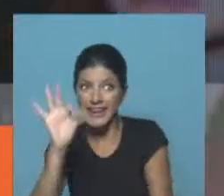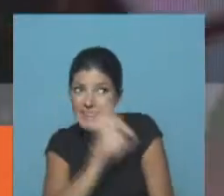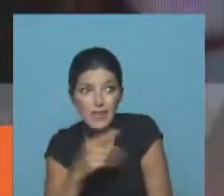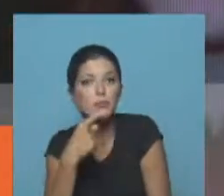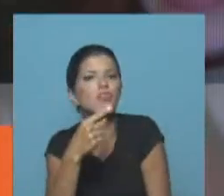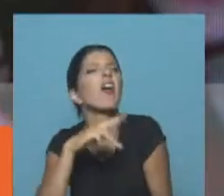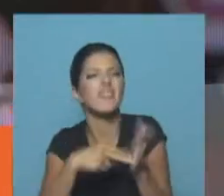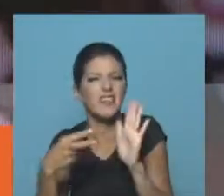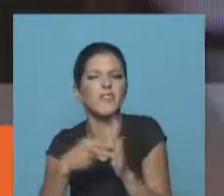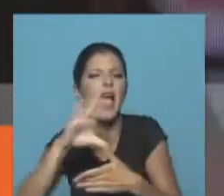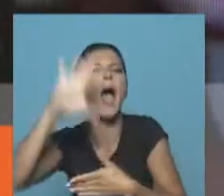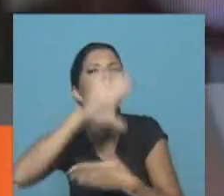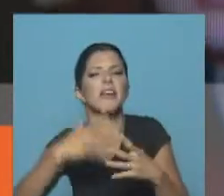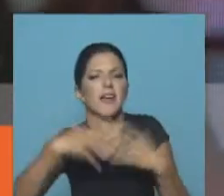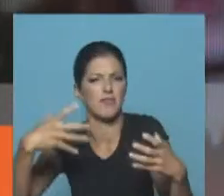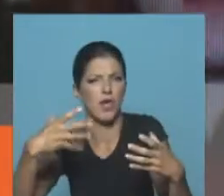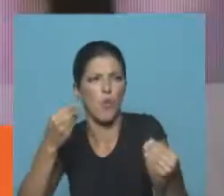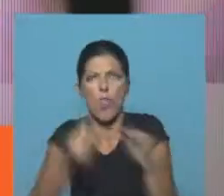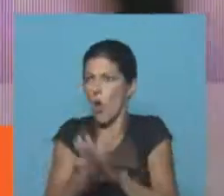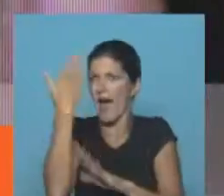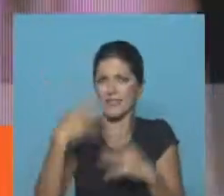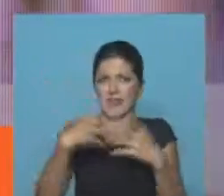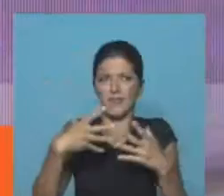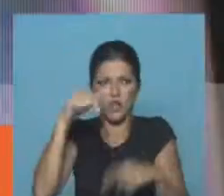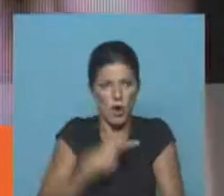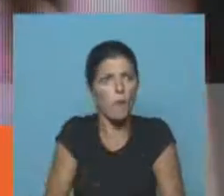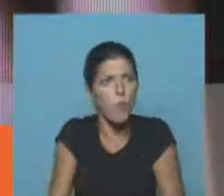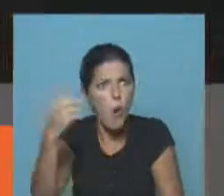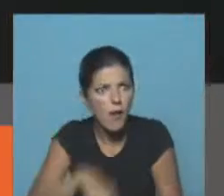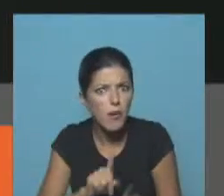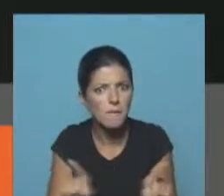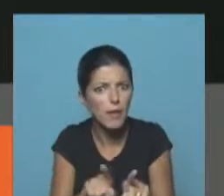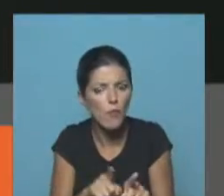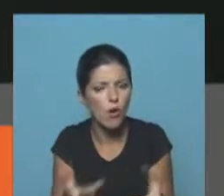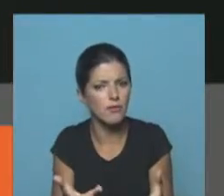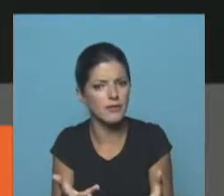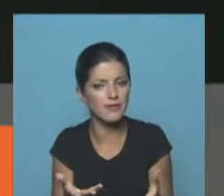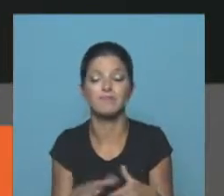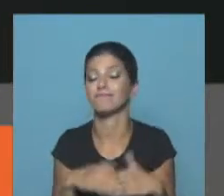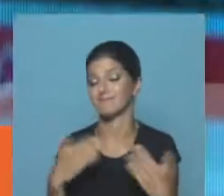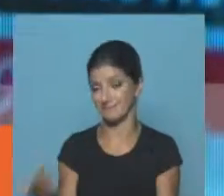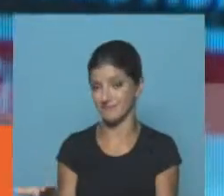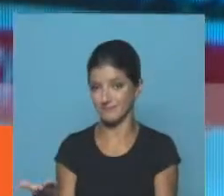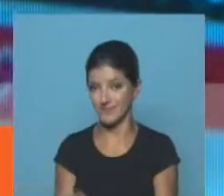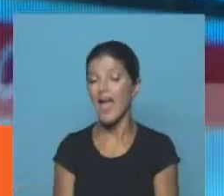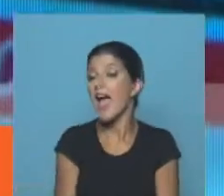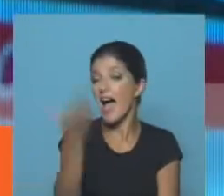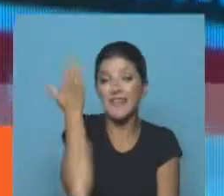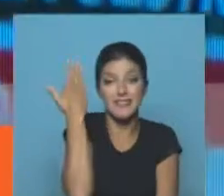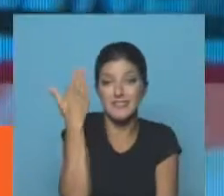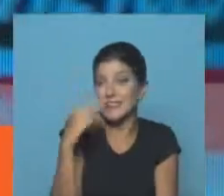qué te refieres. O sea, ¿cuándo fue América grande que quieres que volvamos a hacer igual? Y necesariamente la respuesta es una época en la que era una Estados Unidos